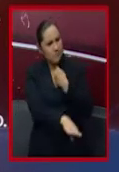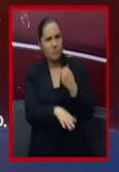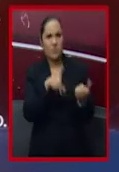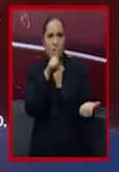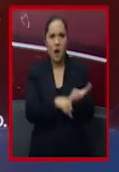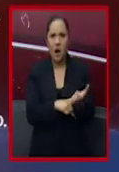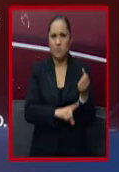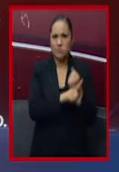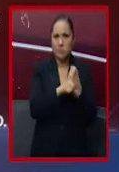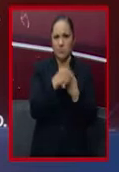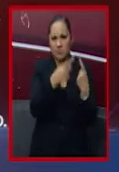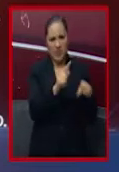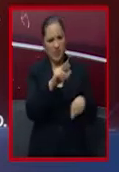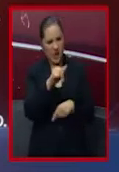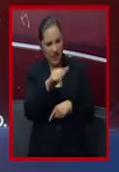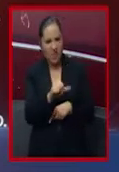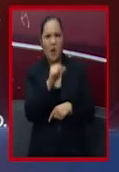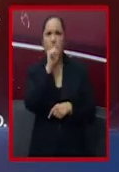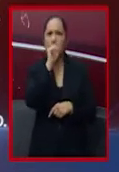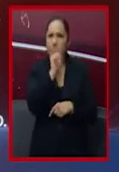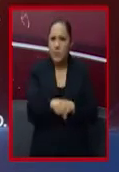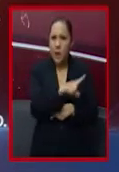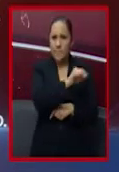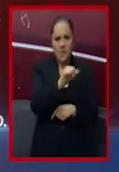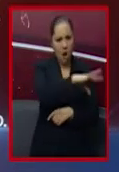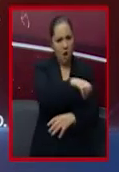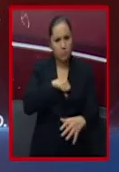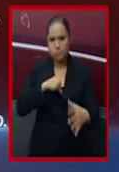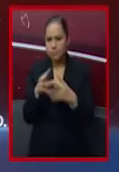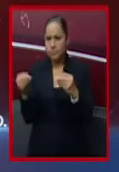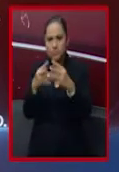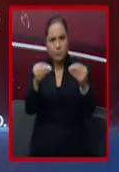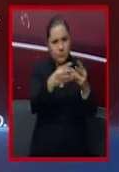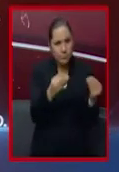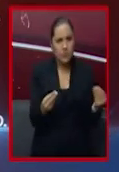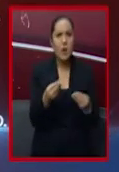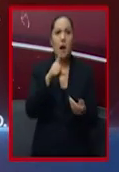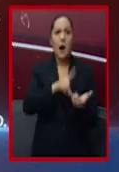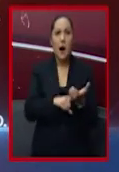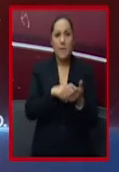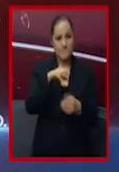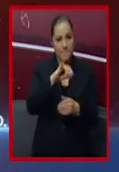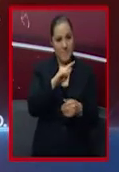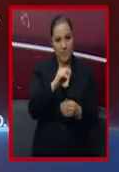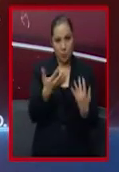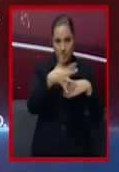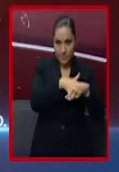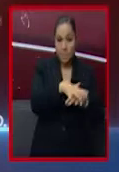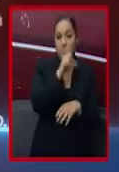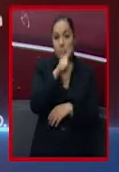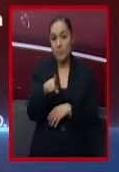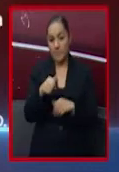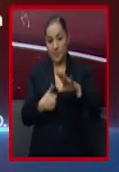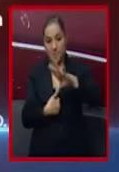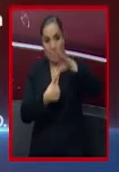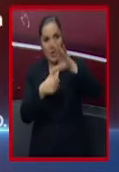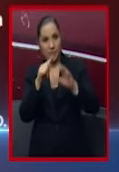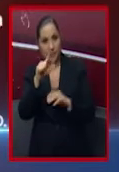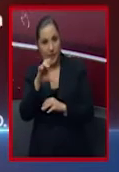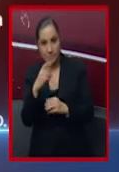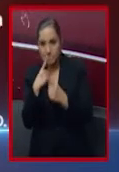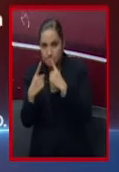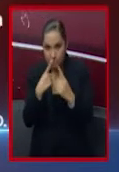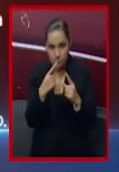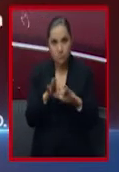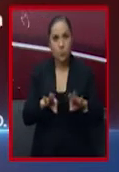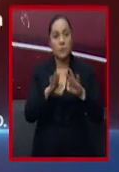de mando policial mixto, revisar la pertinencia de la renegociación del Tratado de Libre Comercio de América del Norte, promover el fortalecimiento de